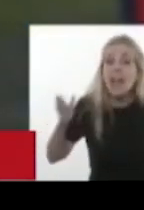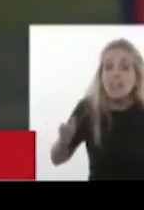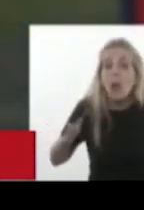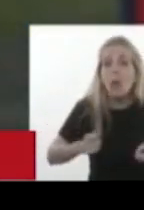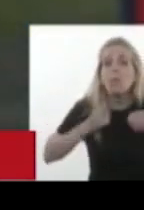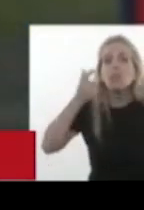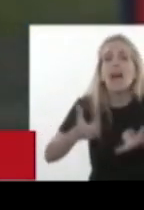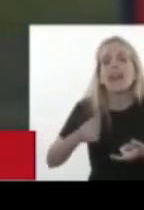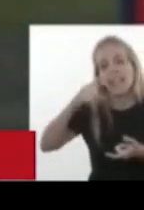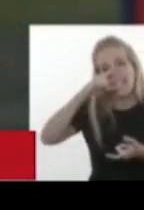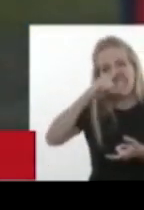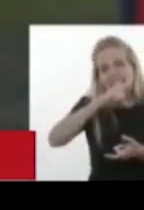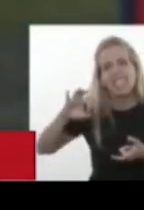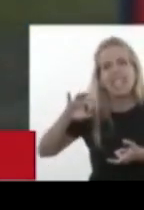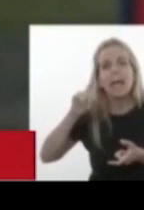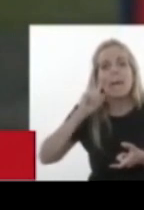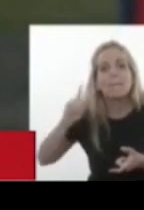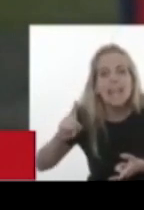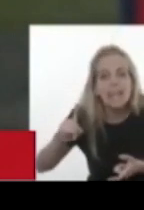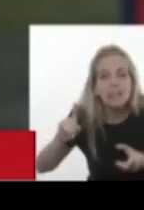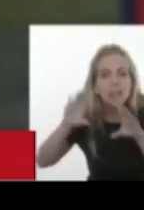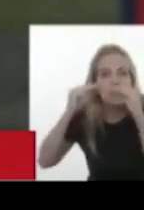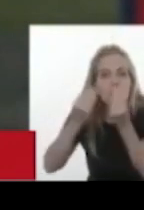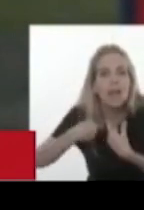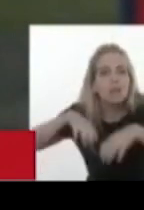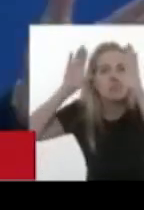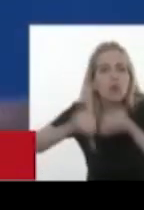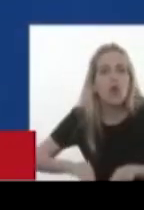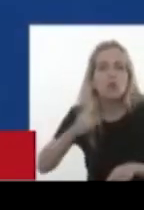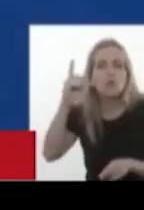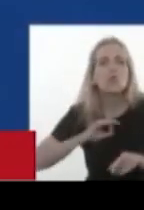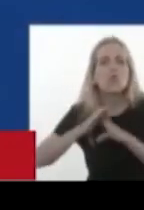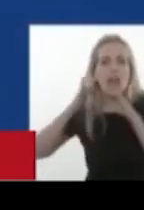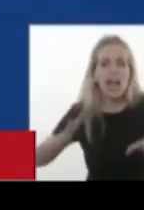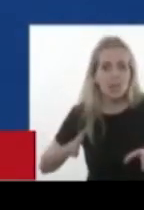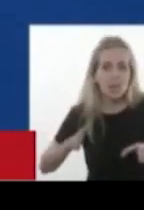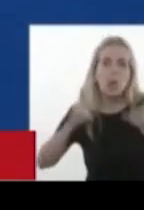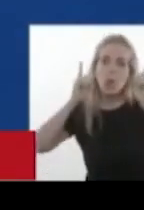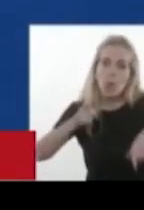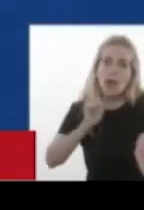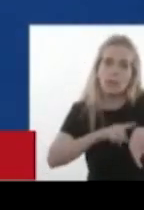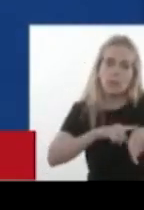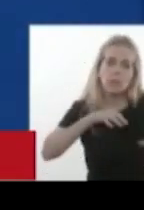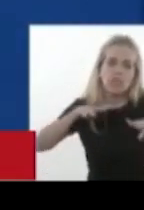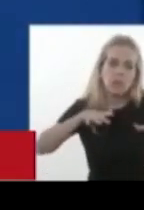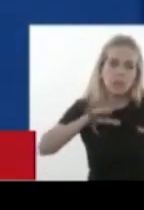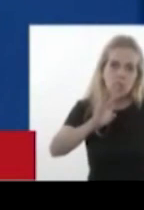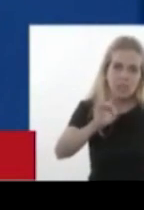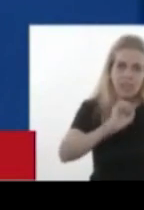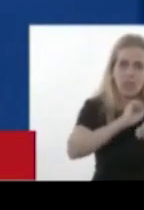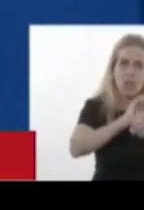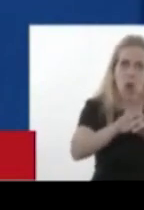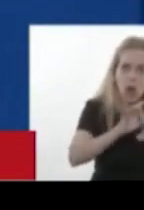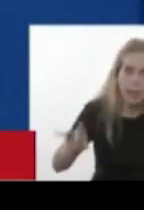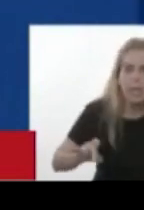Que demoramos inclusive porque había que poner en marcha todo esto en medio de la pandemia con las dificultades que la producción tenía.